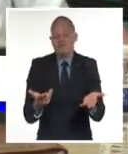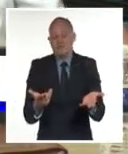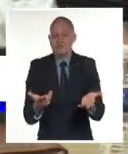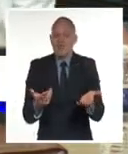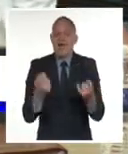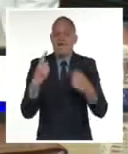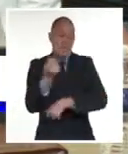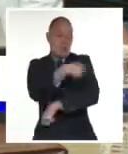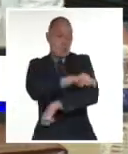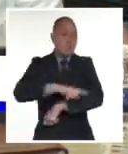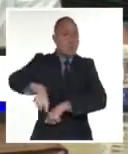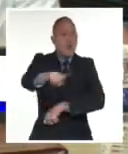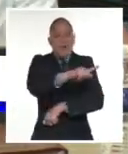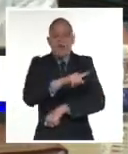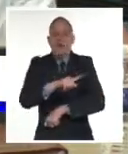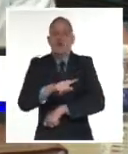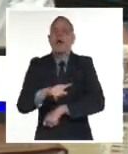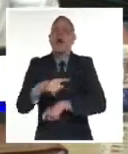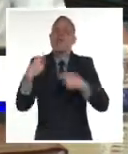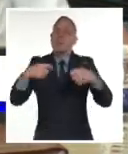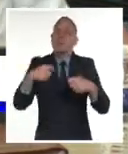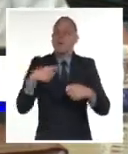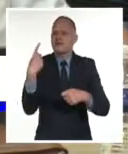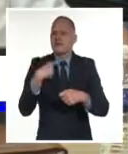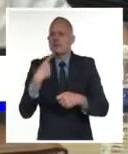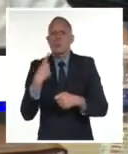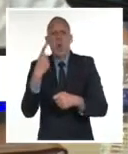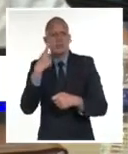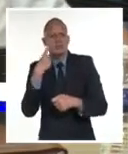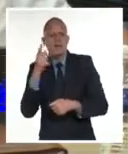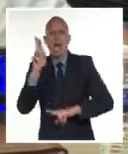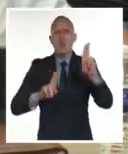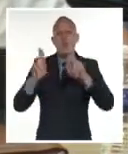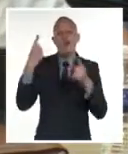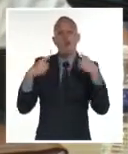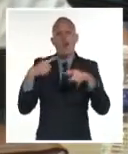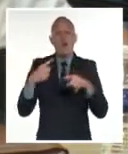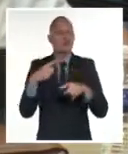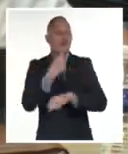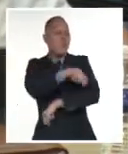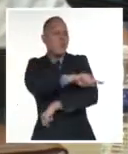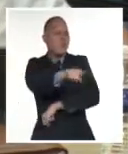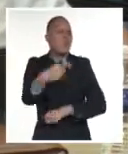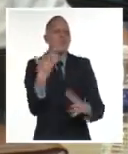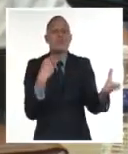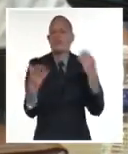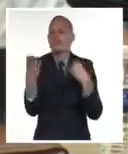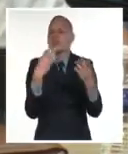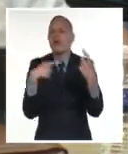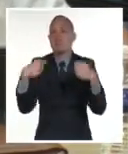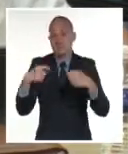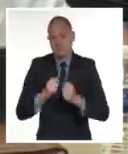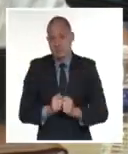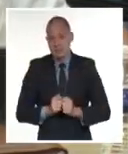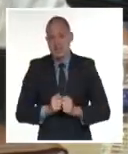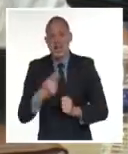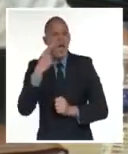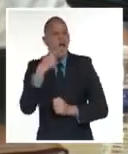nuestro pueblo en la toma de decisiones, en todos los procesos, su presencia, lo que enriquece el pueblo, las vivencias del